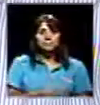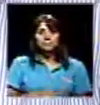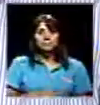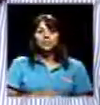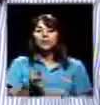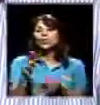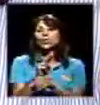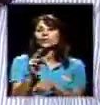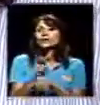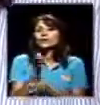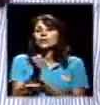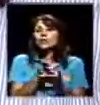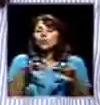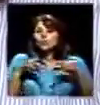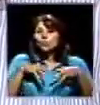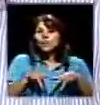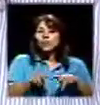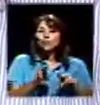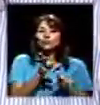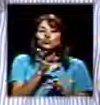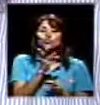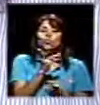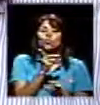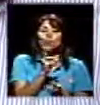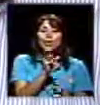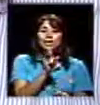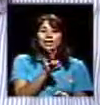Utilizamos algunos métodos cuantitativos